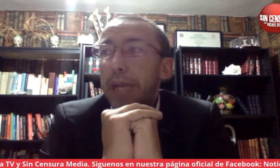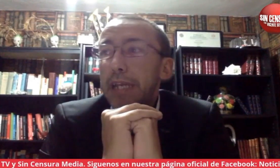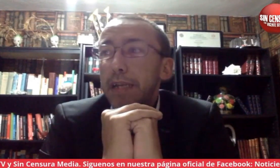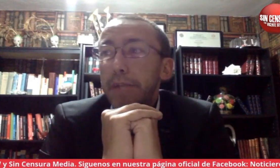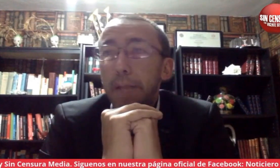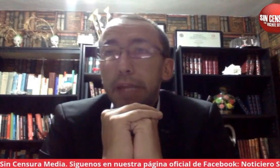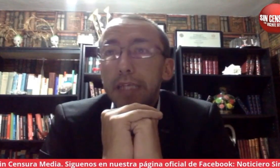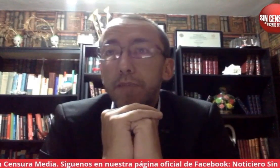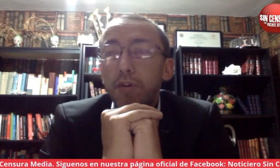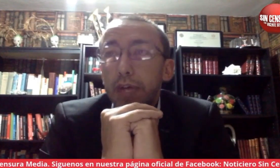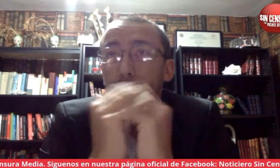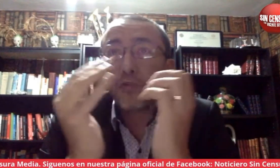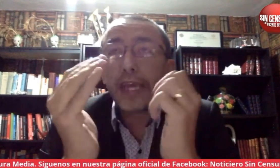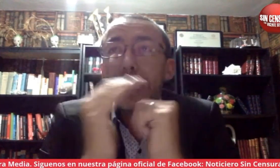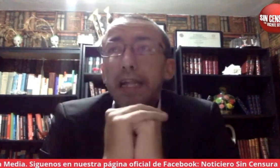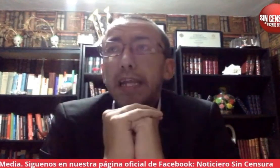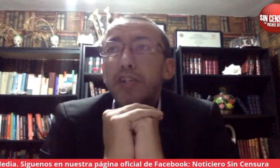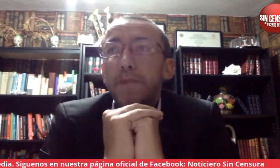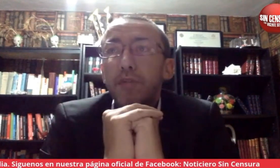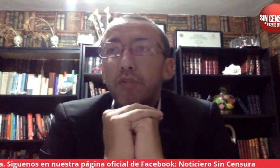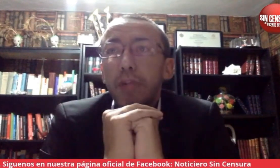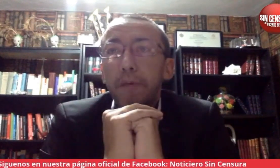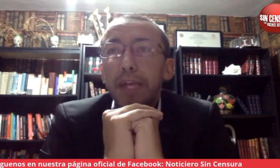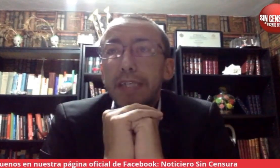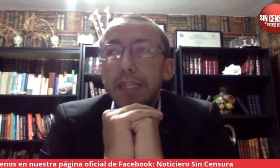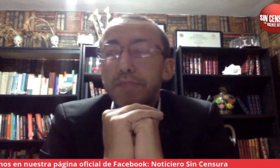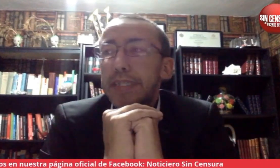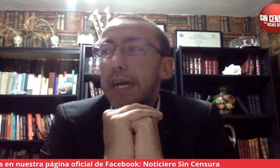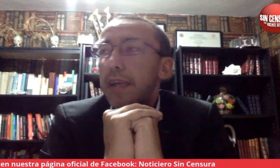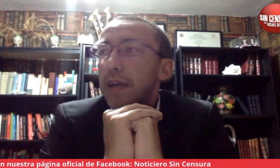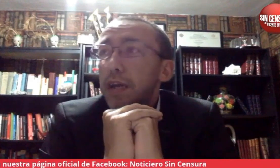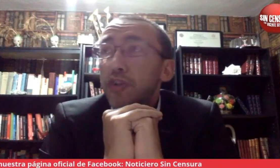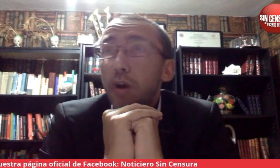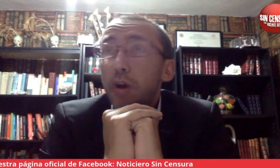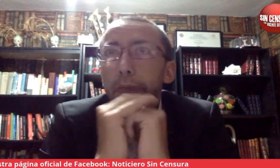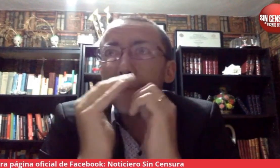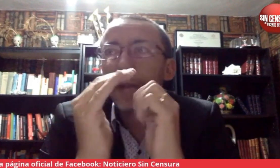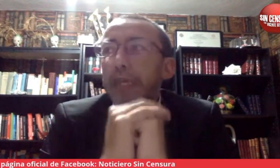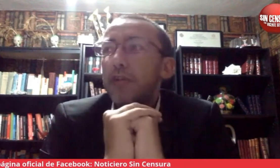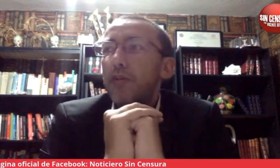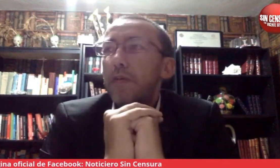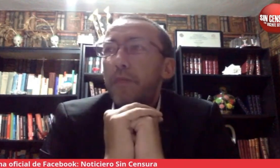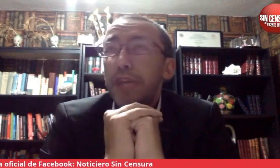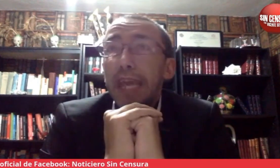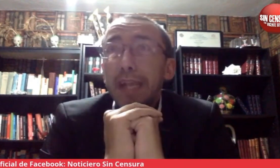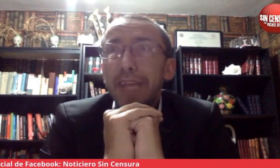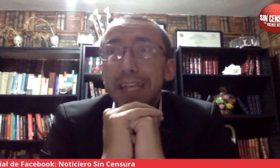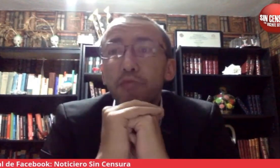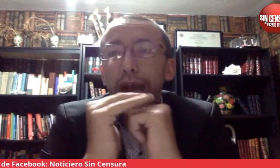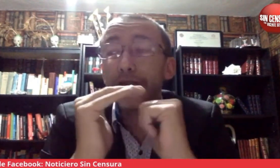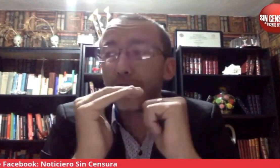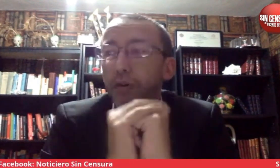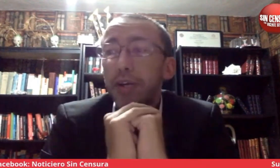y del panismo, que no tengan el derecho absoluto de poderse expresar? Yo me permito, porque